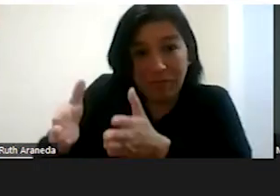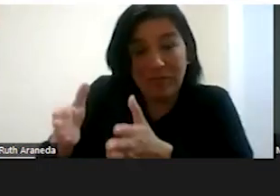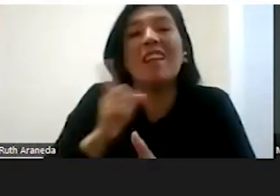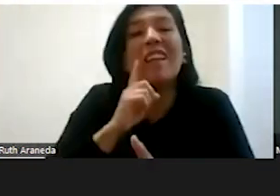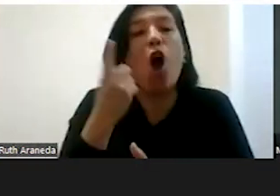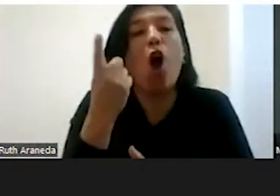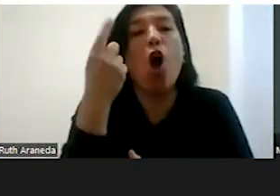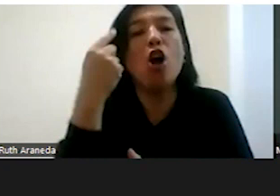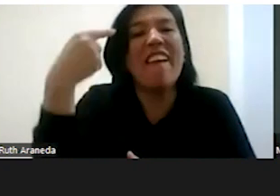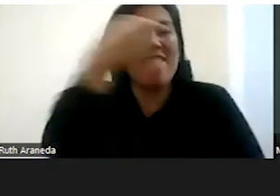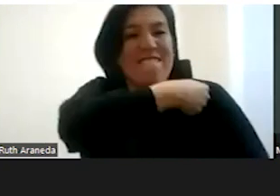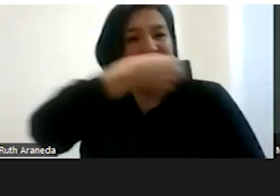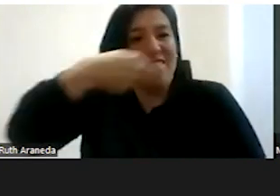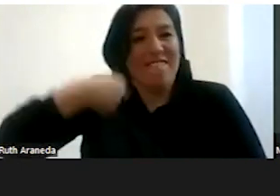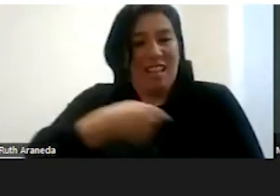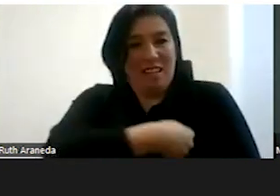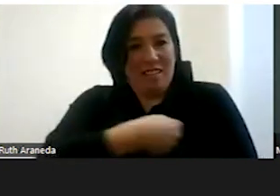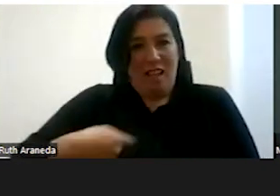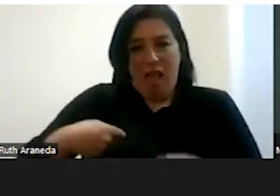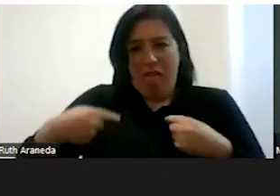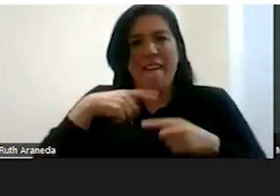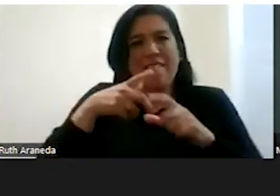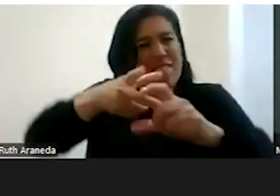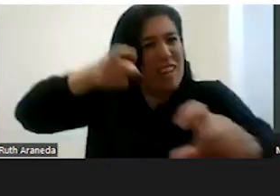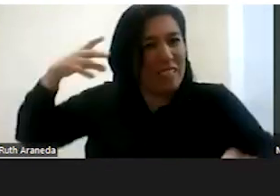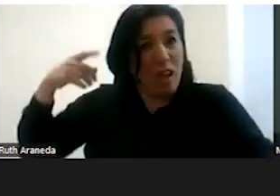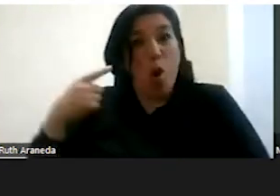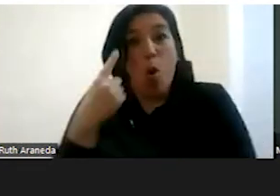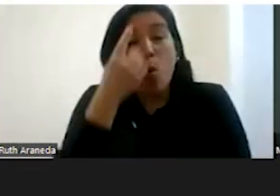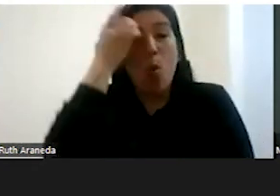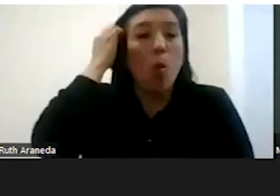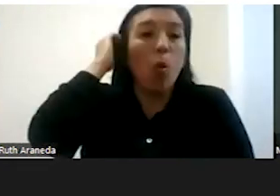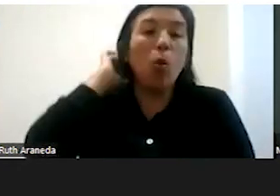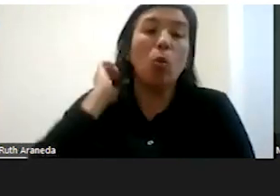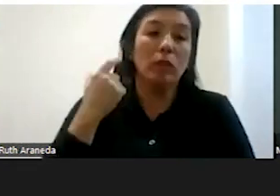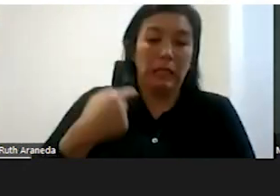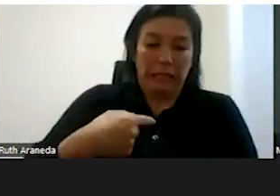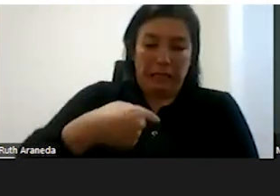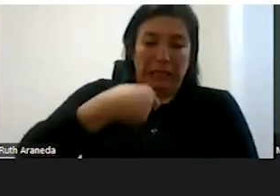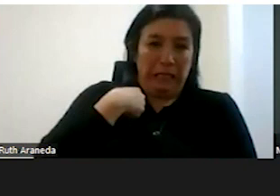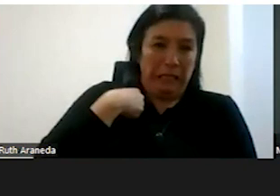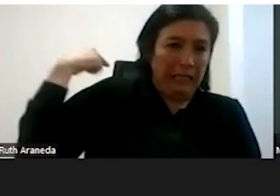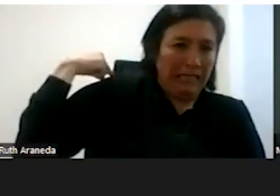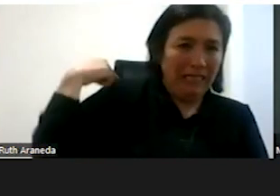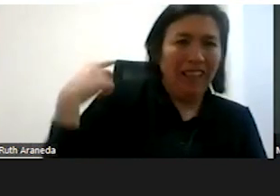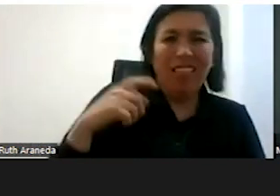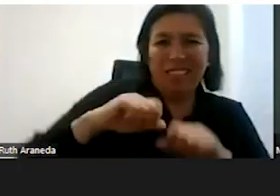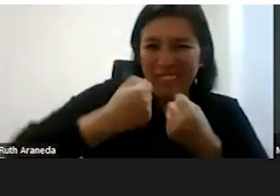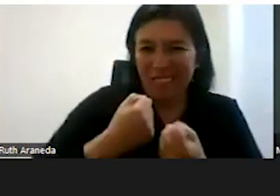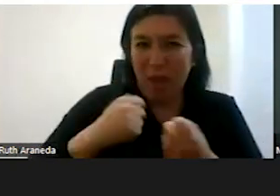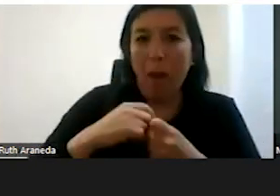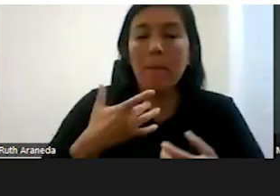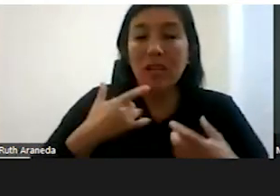flechas en la zona del torso, una incrustada en un cuerpo vertebral y otras quebradas porque chocaron en